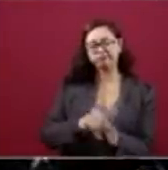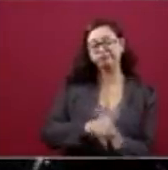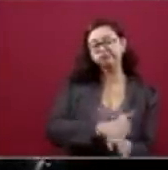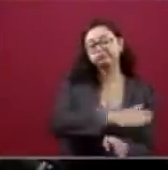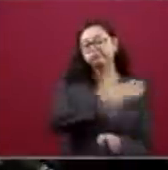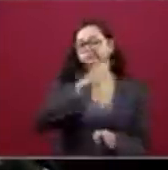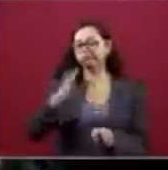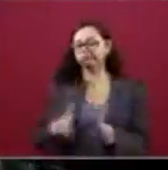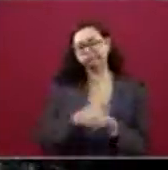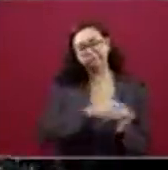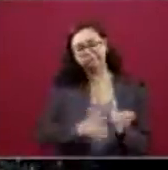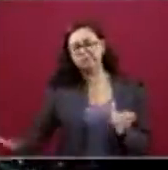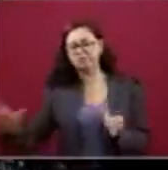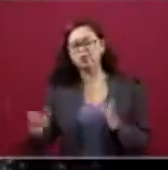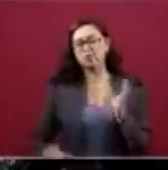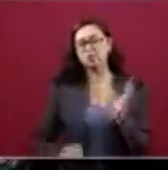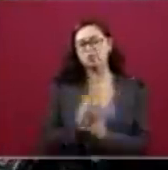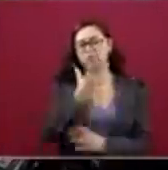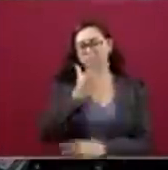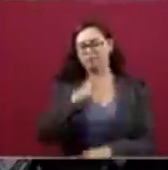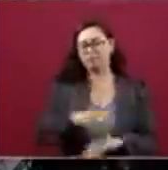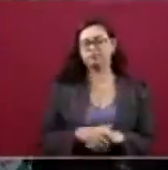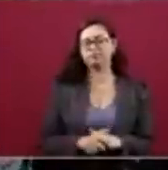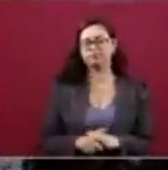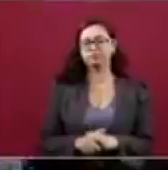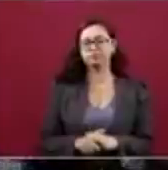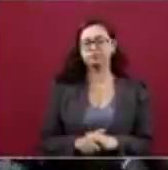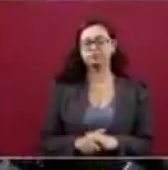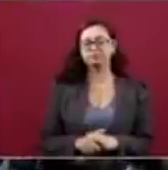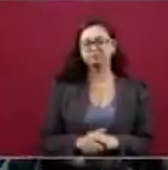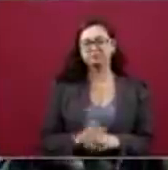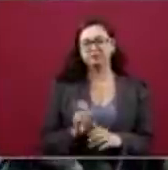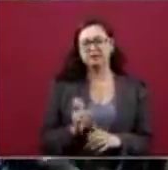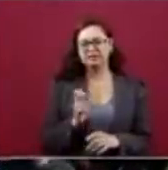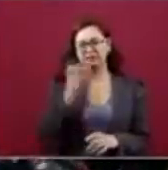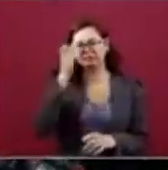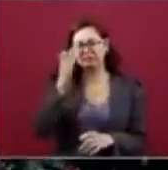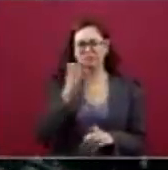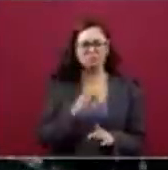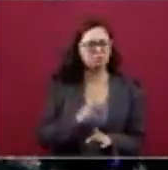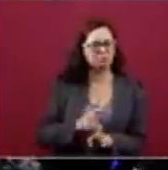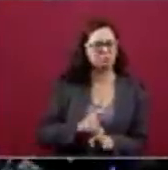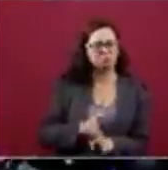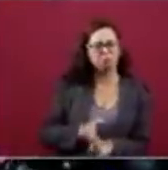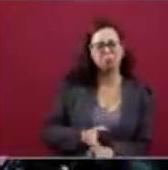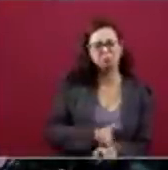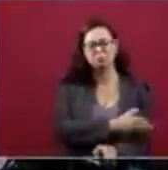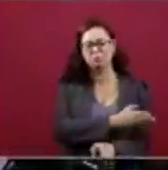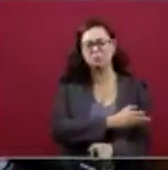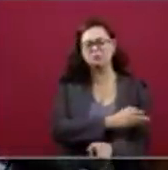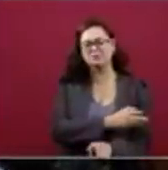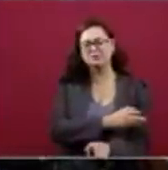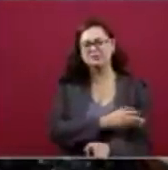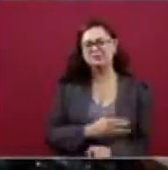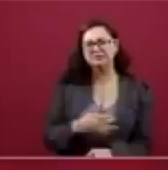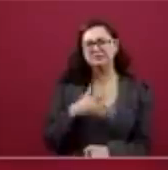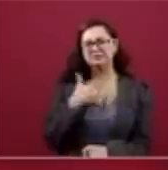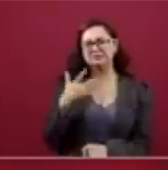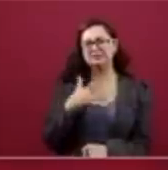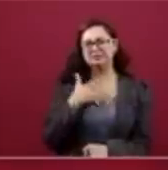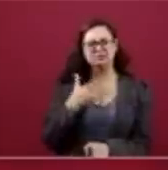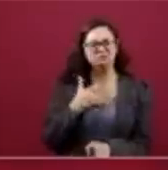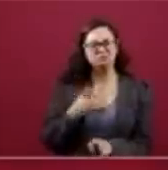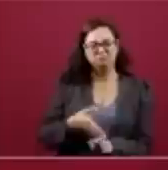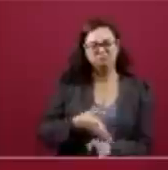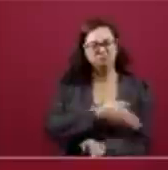posterior al neoliberalismo, que para nosotros no ha sido más